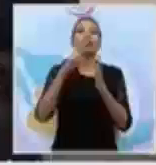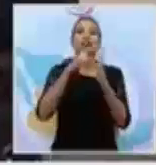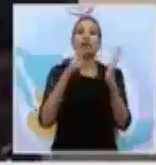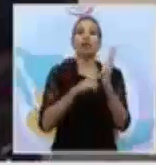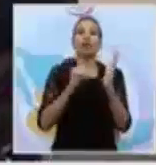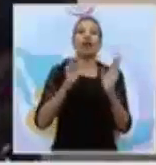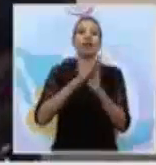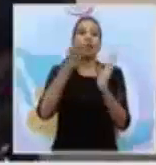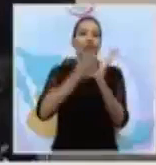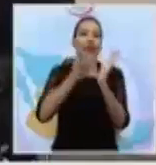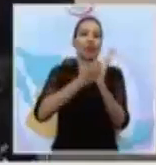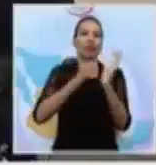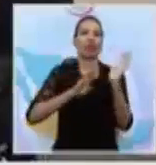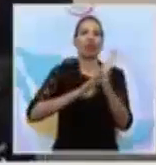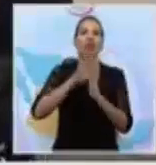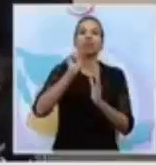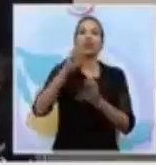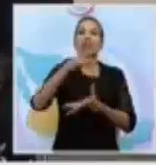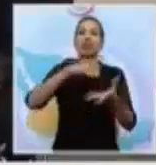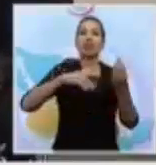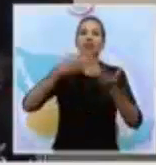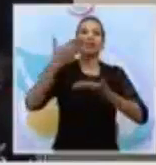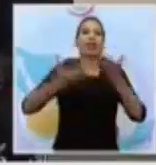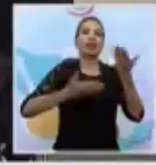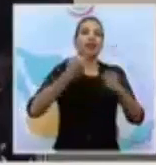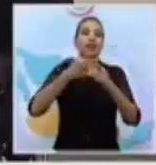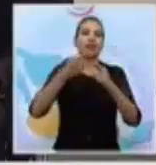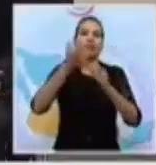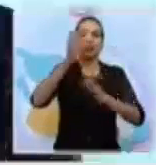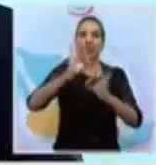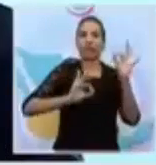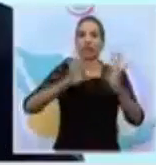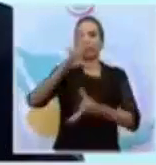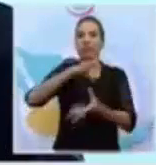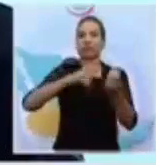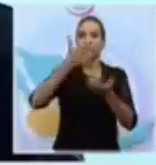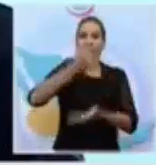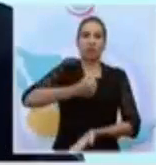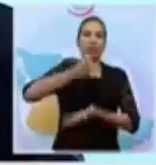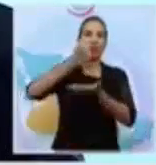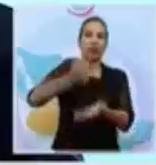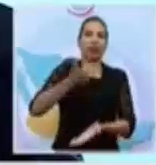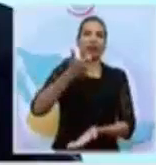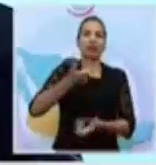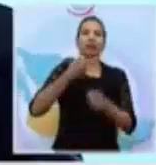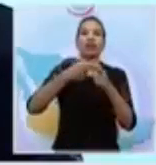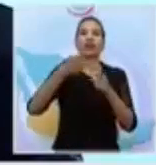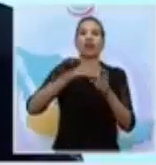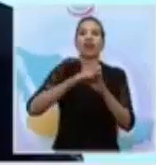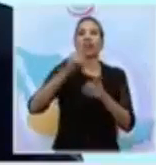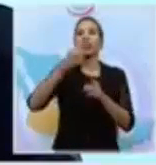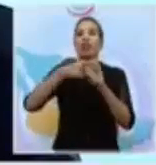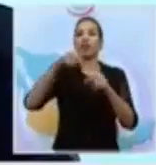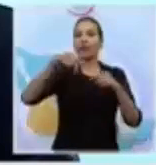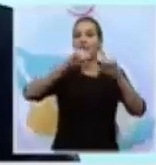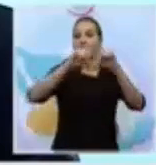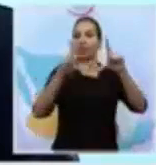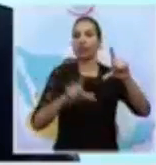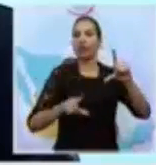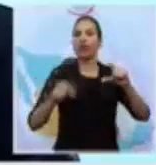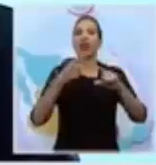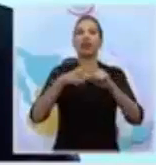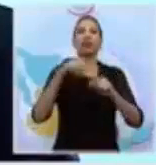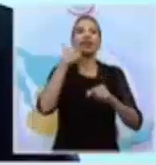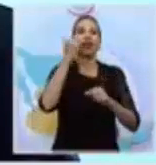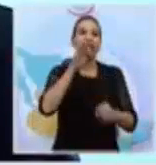puesto al servicio del capital financiero, que invierte en pesos en el mercado emergente nacional y busca a toda